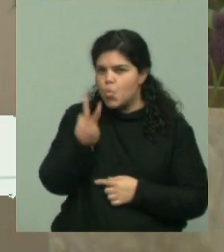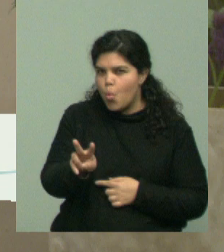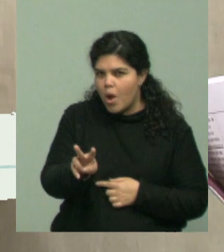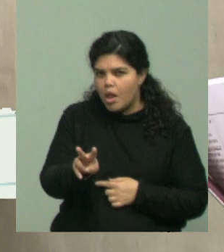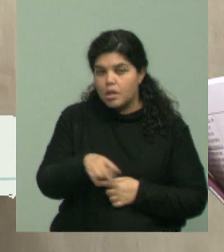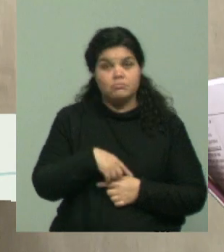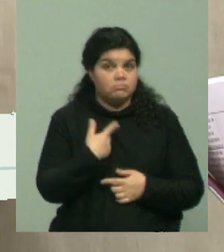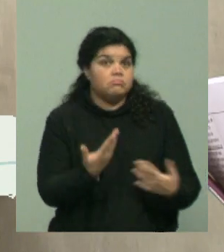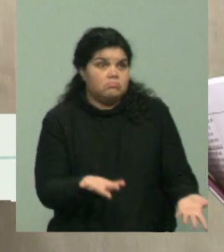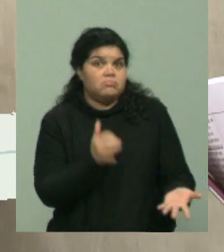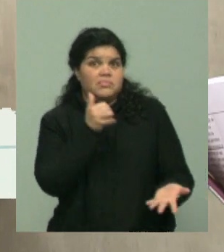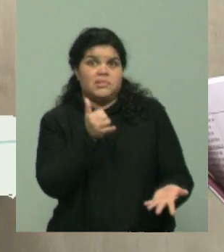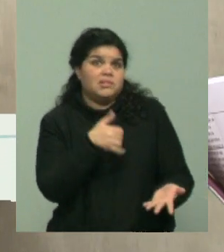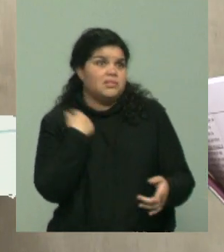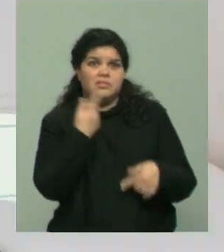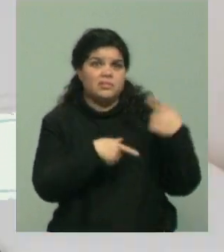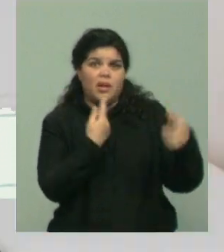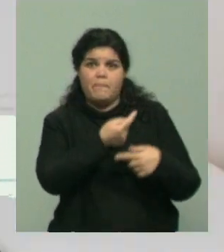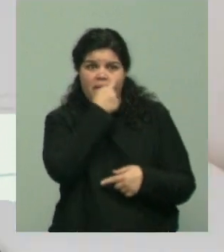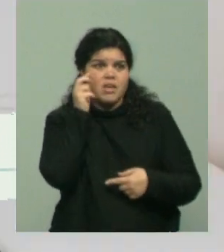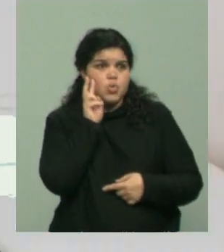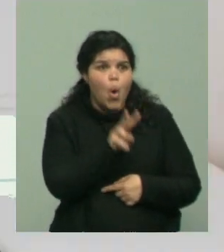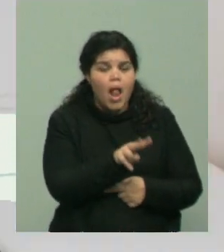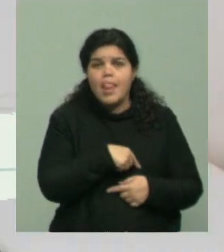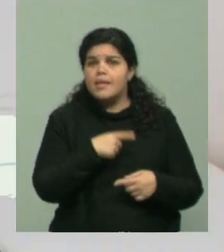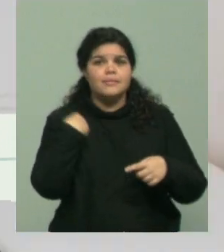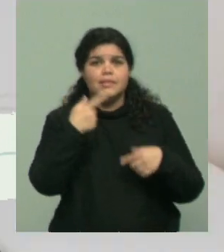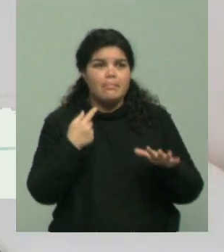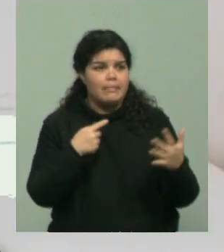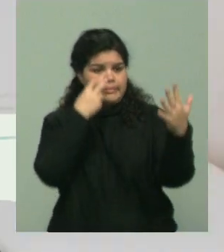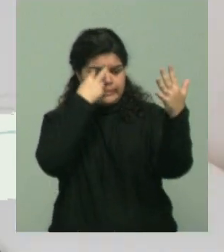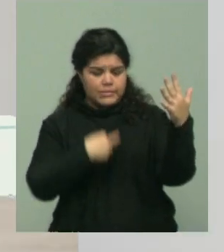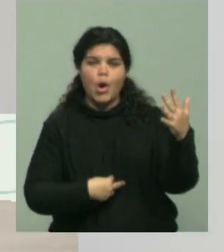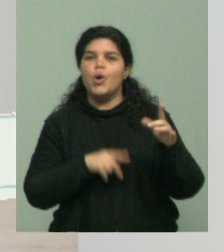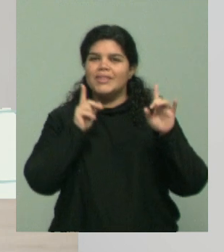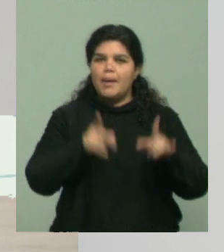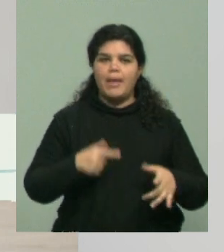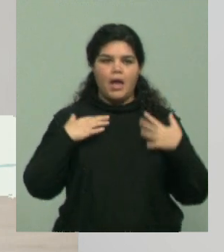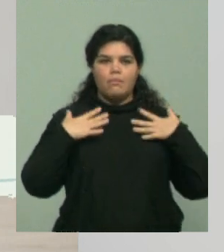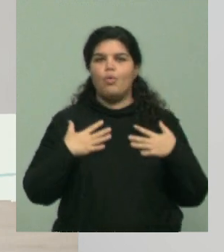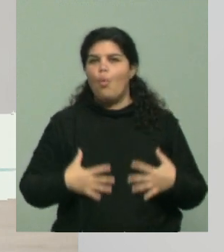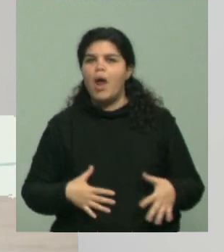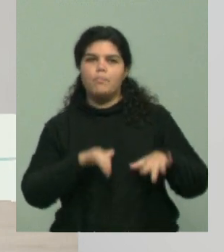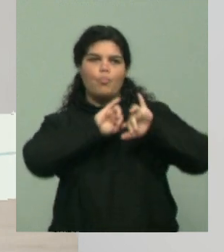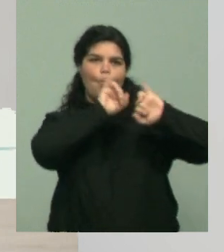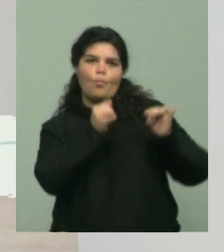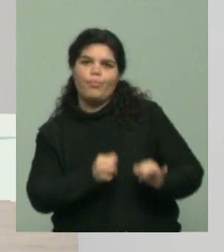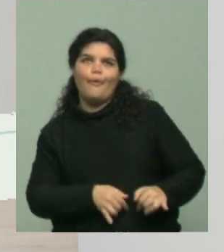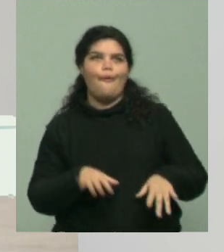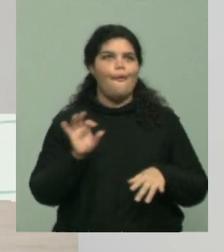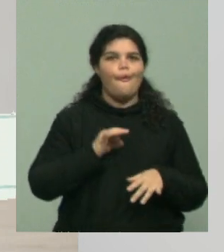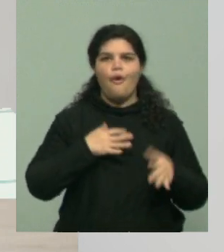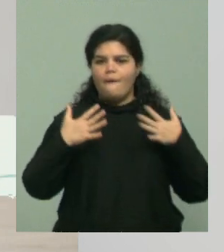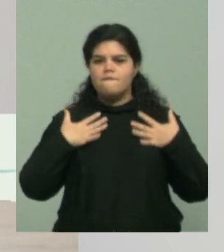influye. Sí, nos atrae muchísimo. Y bueno, y también la estética, ¿viste? Tener un buen cuerpo, estar en buen